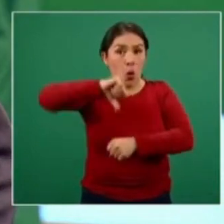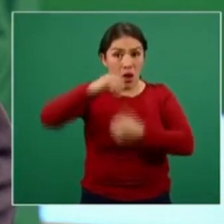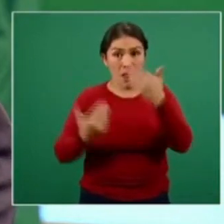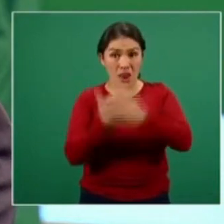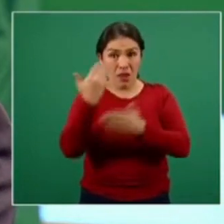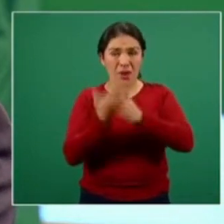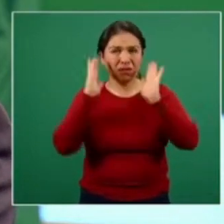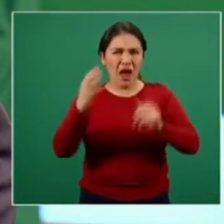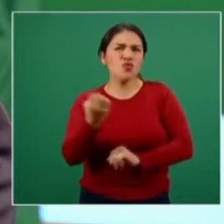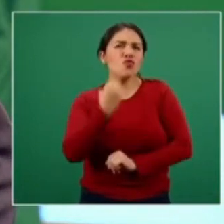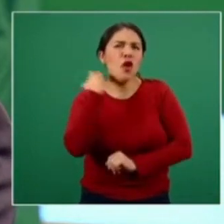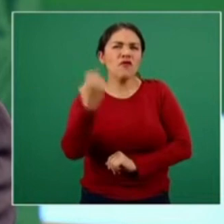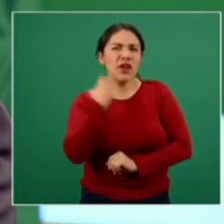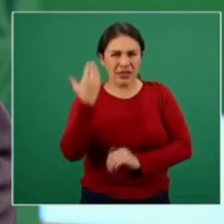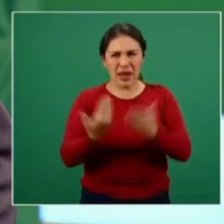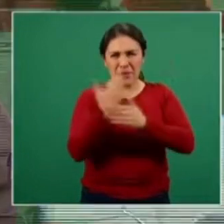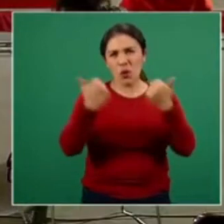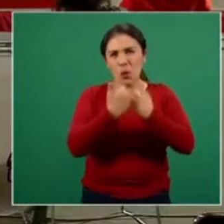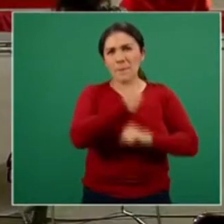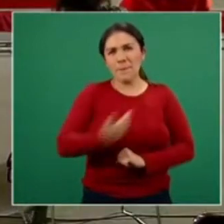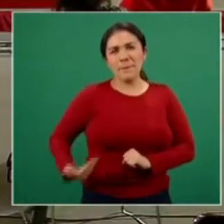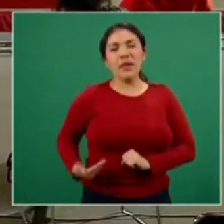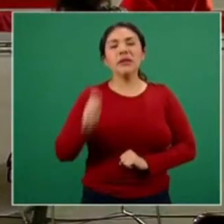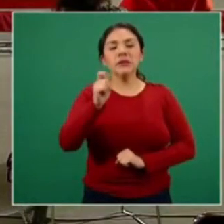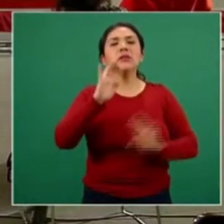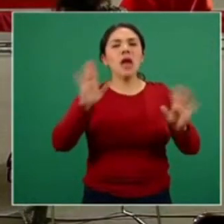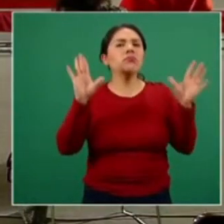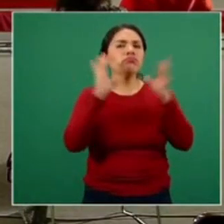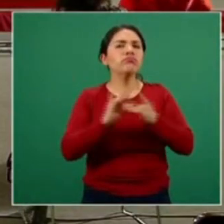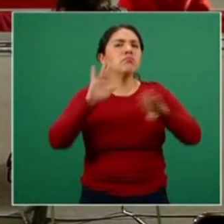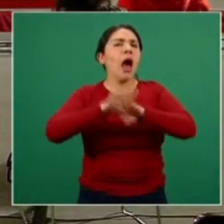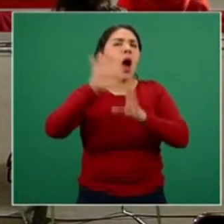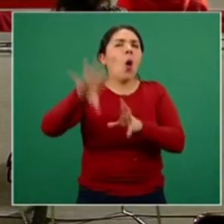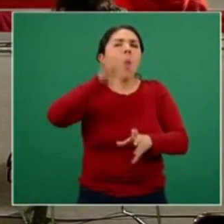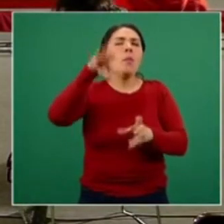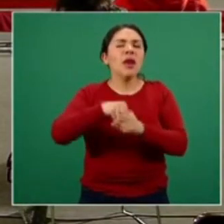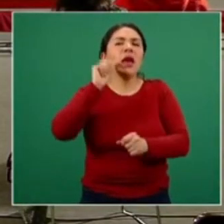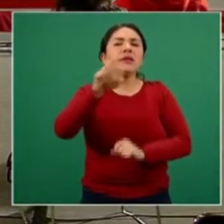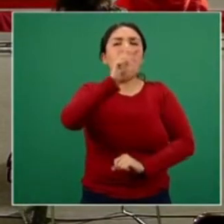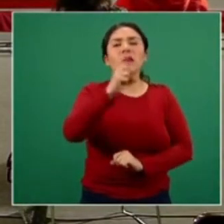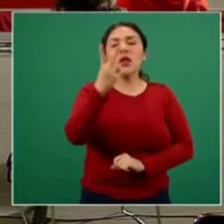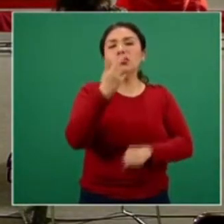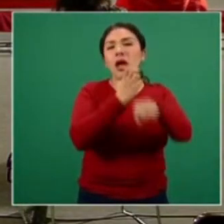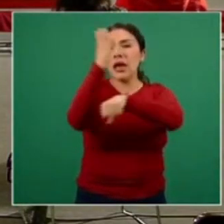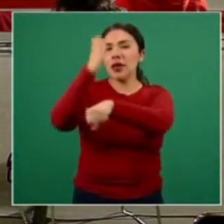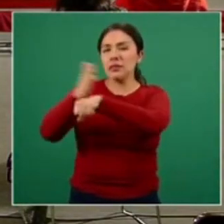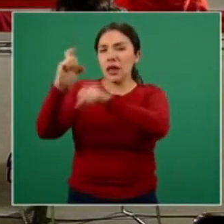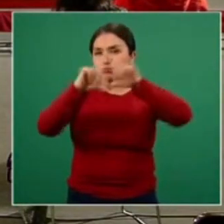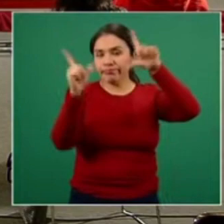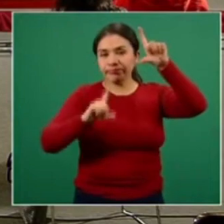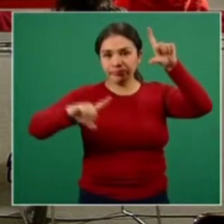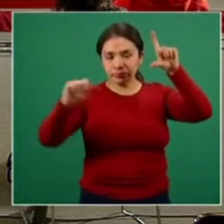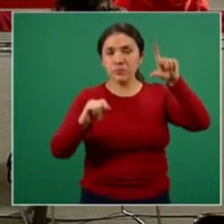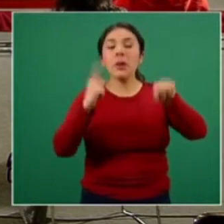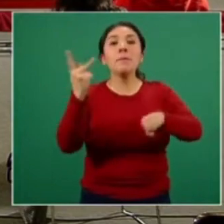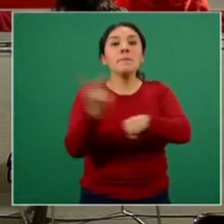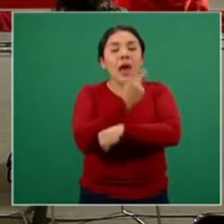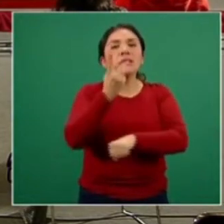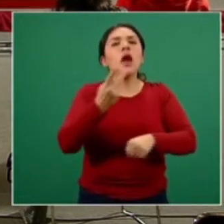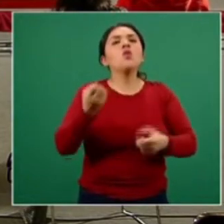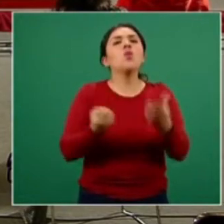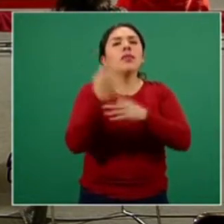en la conferencia matutina del presidente, presentamos la actualización completa de las 32 entidades federativas, ocurrencia de